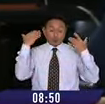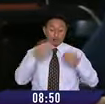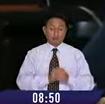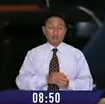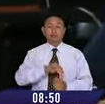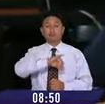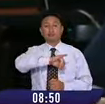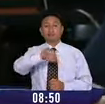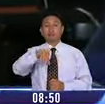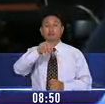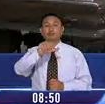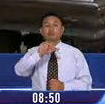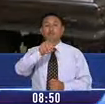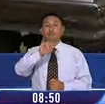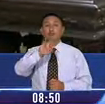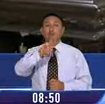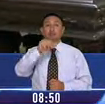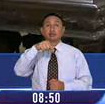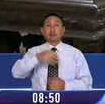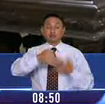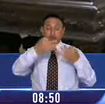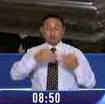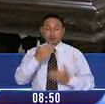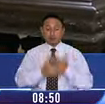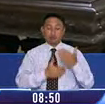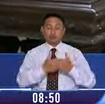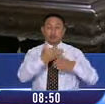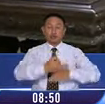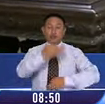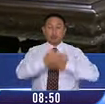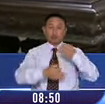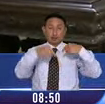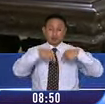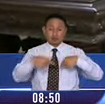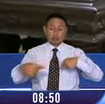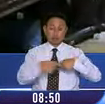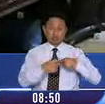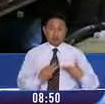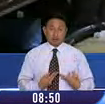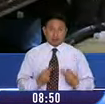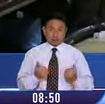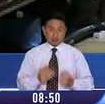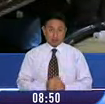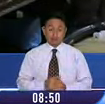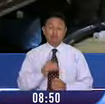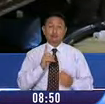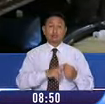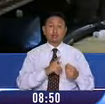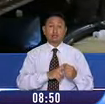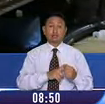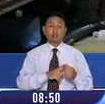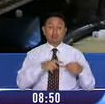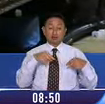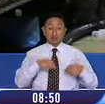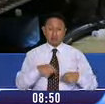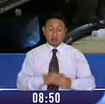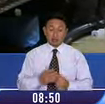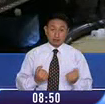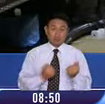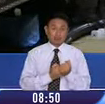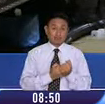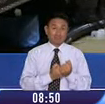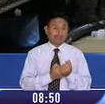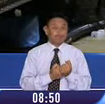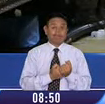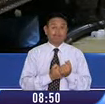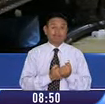Javier Vera, para garantizar su comparecencia al proceso que se le sigue por supuesto cohecho, y en Quito. La suerte no estuvo de su lado